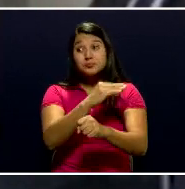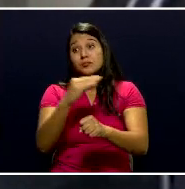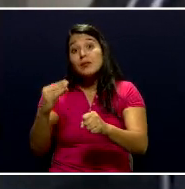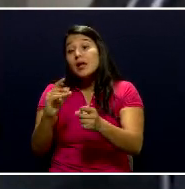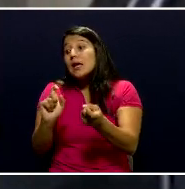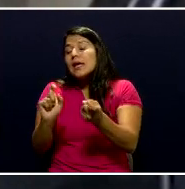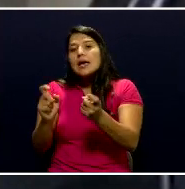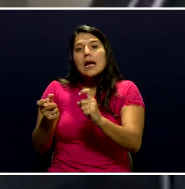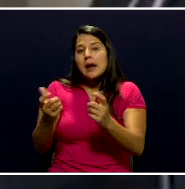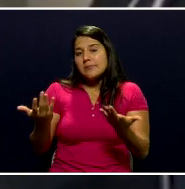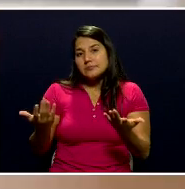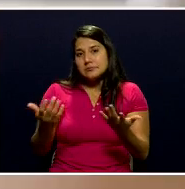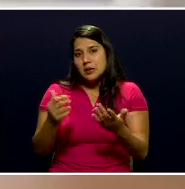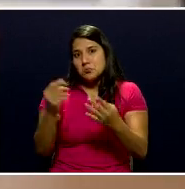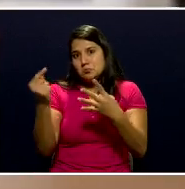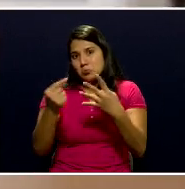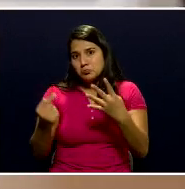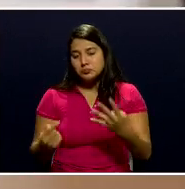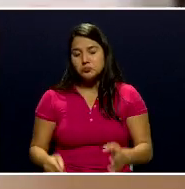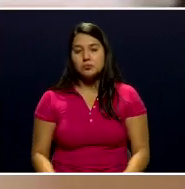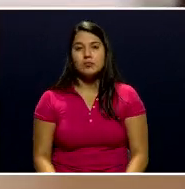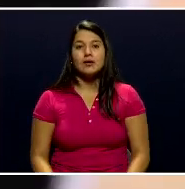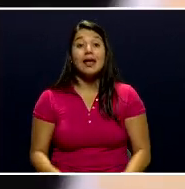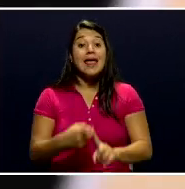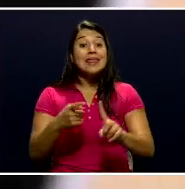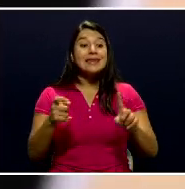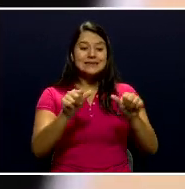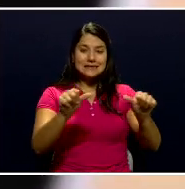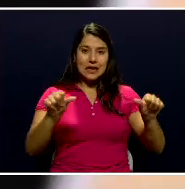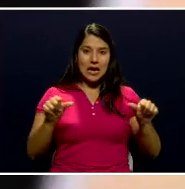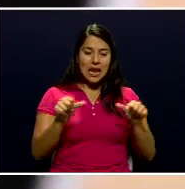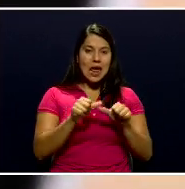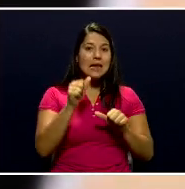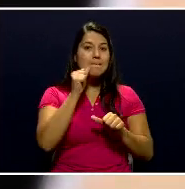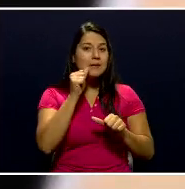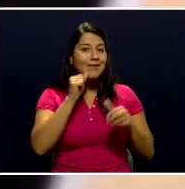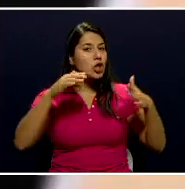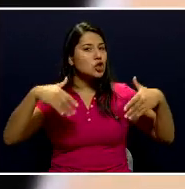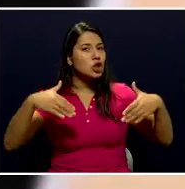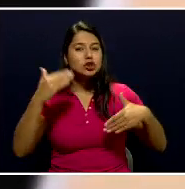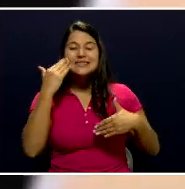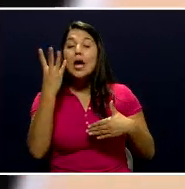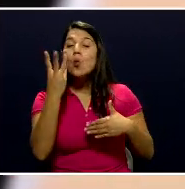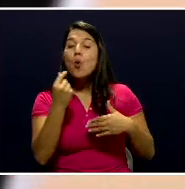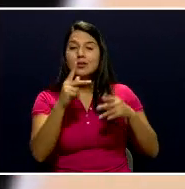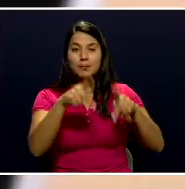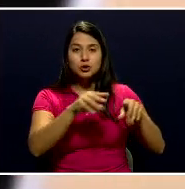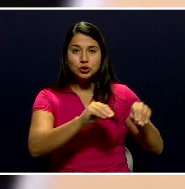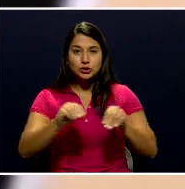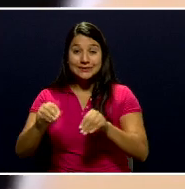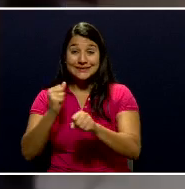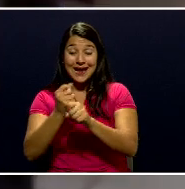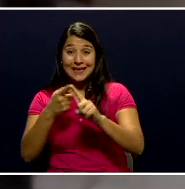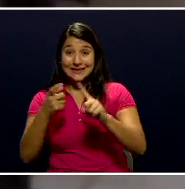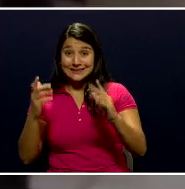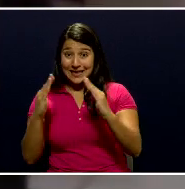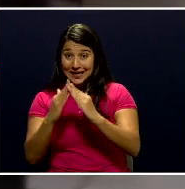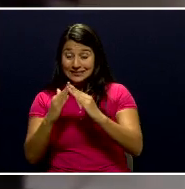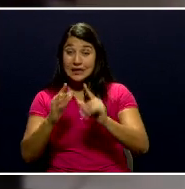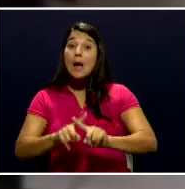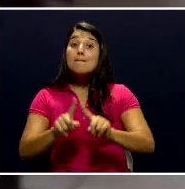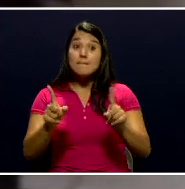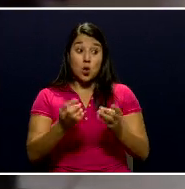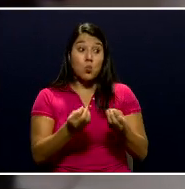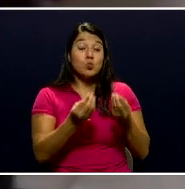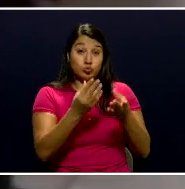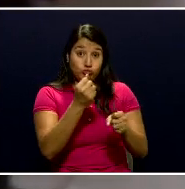personas puedan irse en teletrabajo. Desde el sector privado los datos aún siguen en recolección. Sin embargo, aseguran que muchos de los